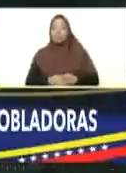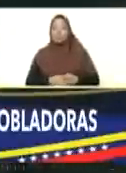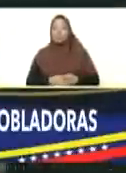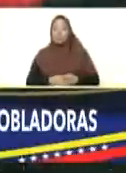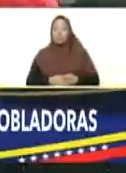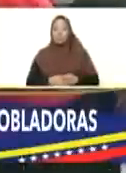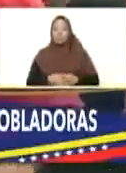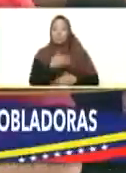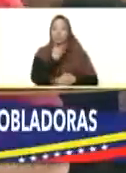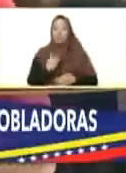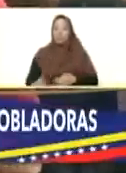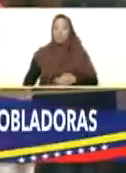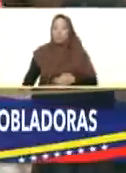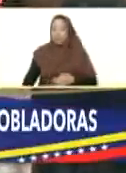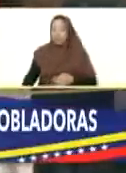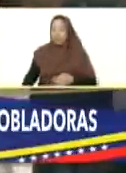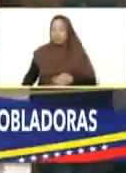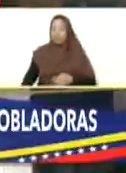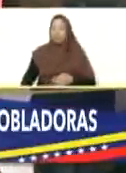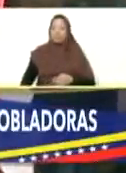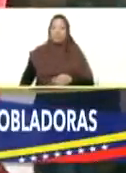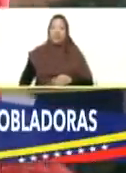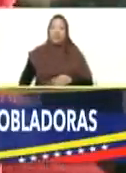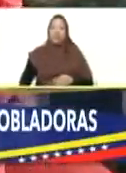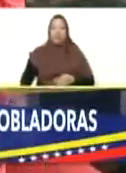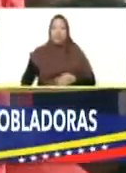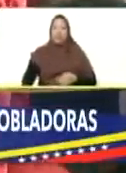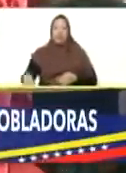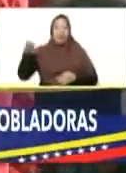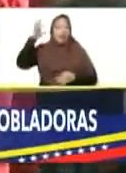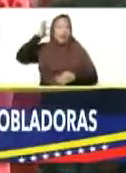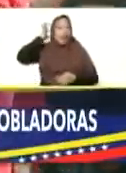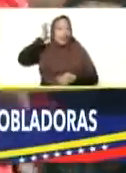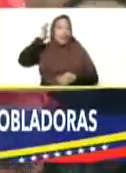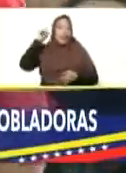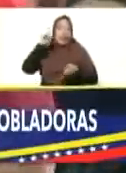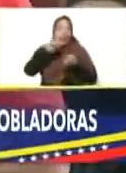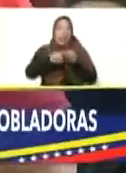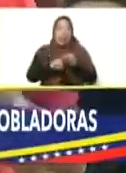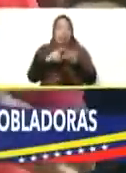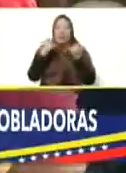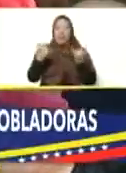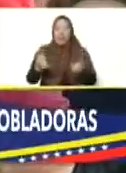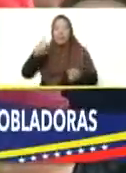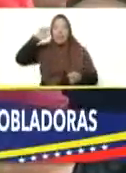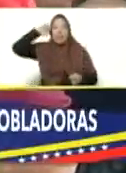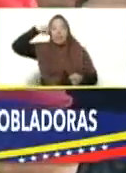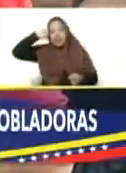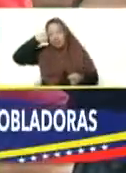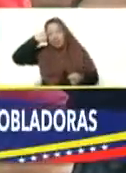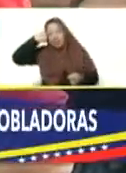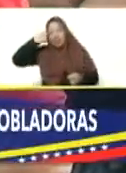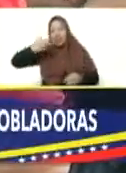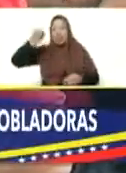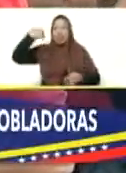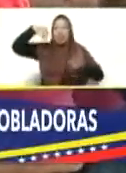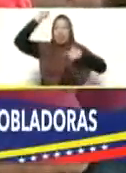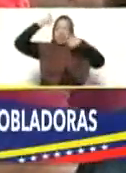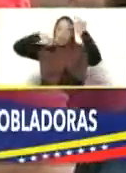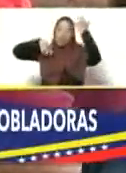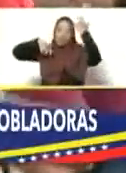presidente allá la camarada siria yo recuerdo en este momento como que si estuviera al comandante chávez